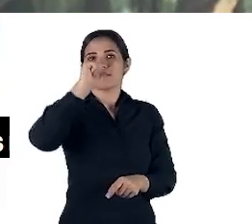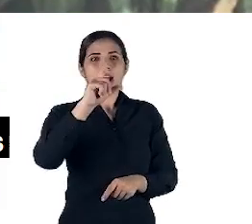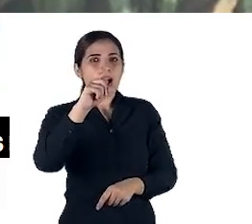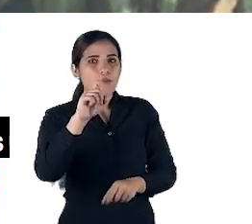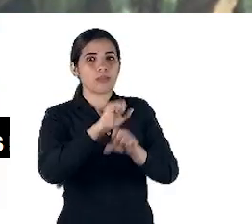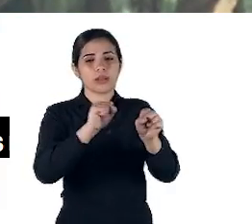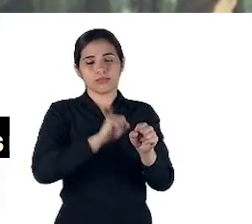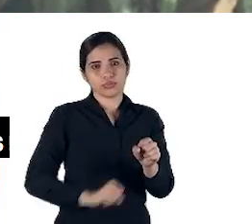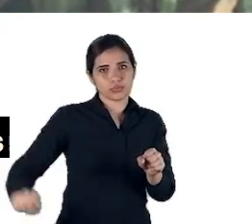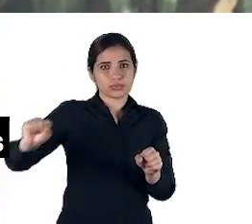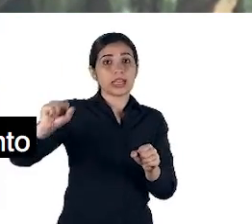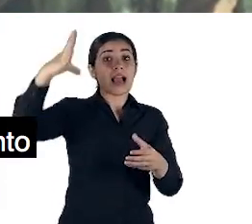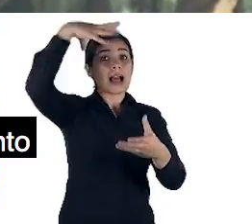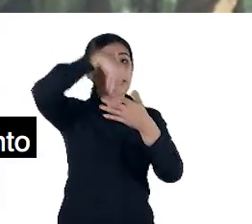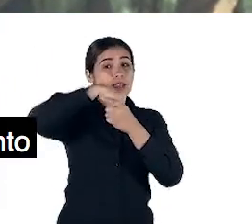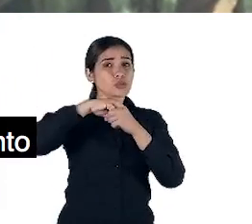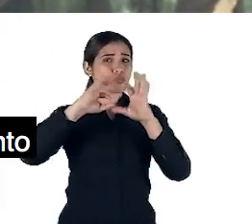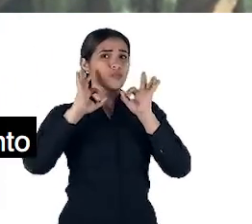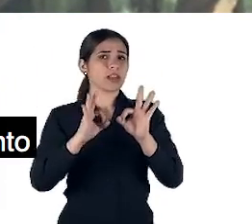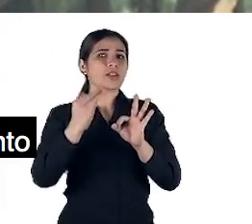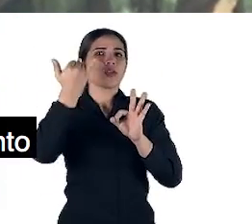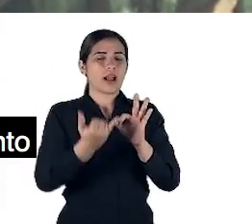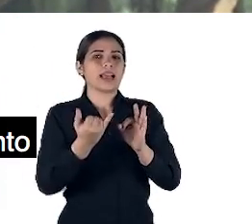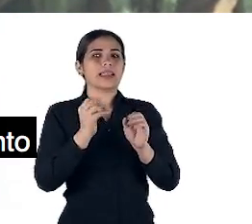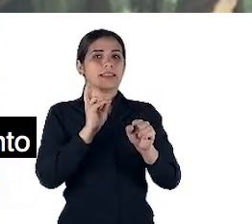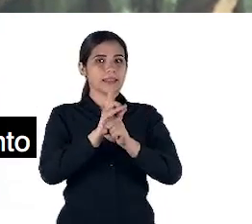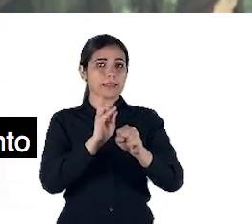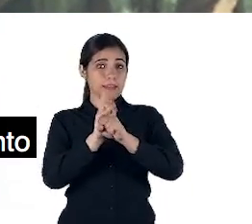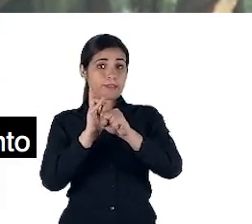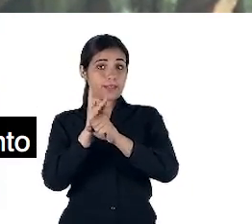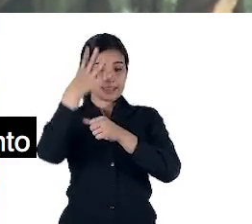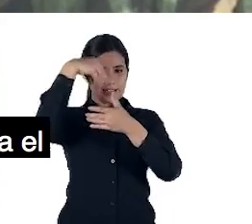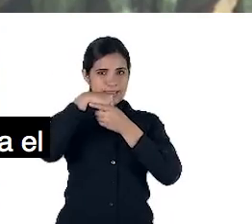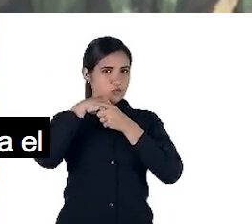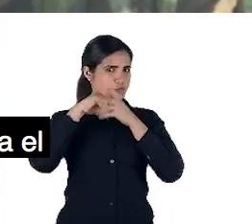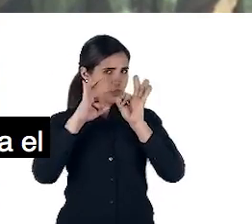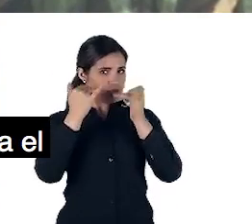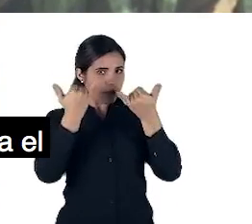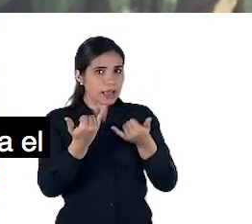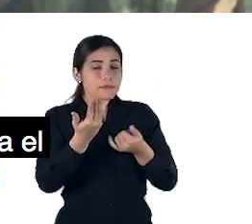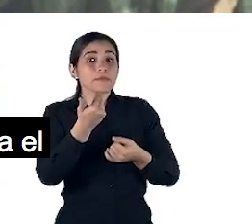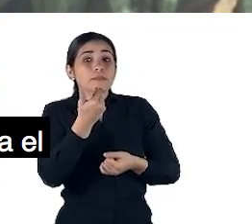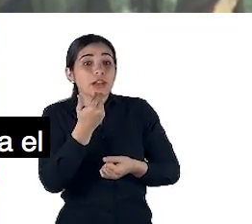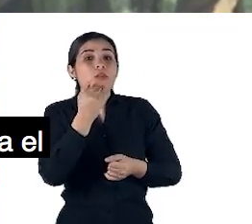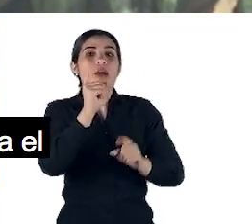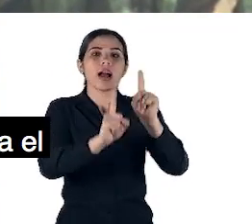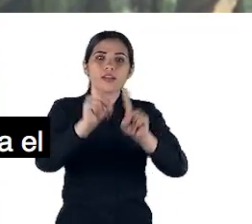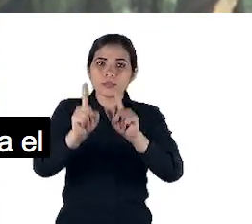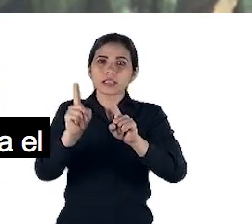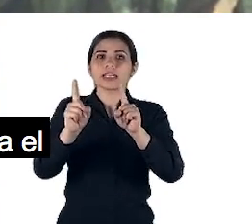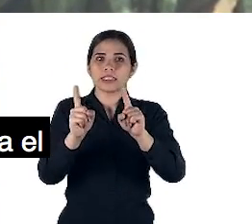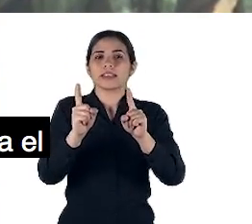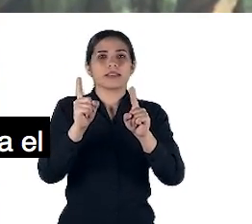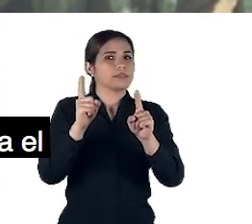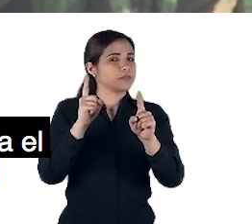fauna interna son nuestras defensas también, pero hay veces que ingresa otro elemento que es más agresivo y ahí se desencadena,